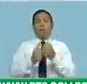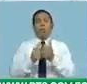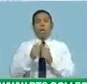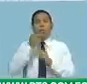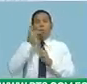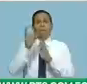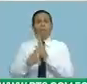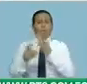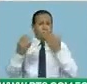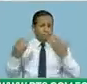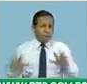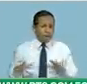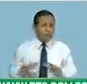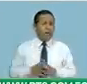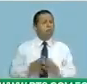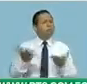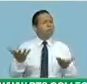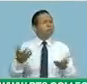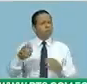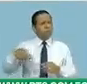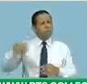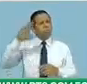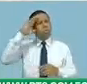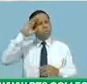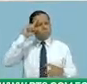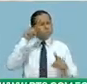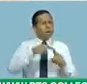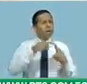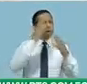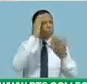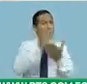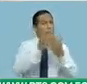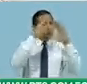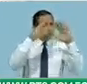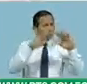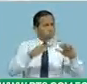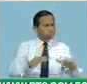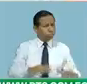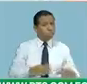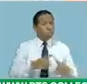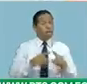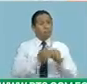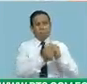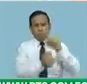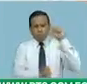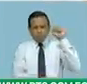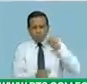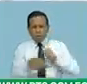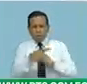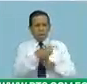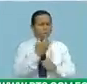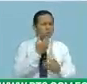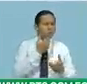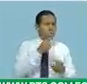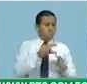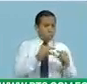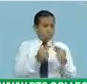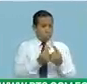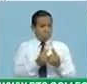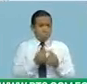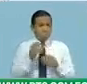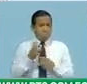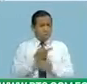buscan, aparte de frenar el paso del AMPA, es descubrir si los sospechosos tienen conexiones con otras